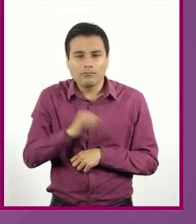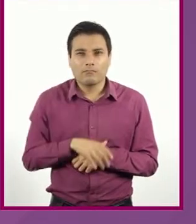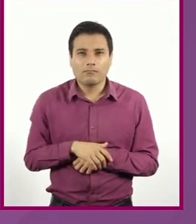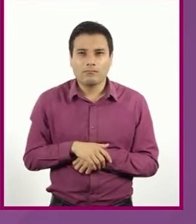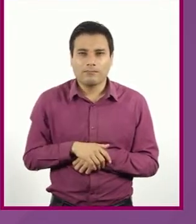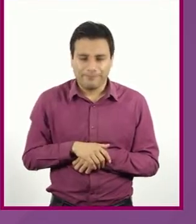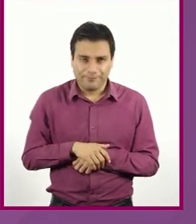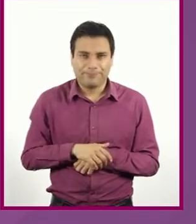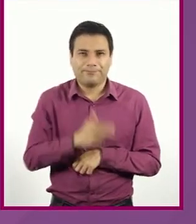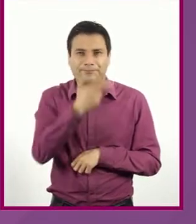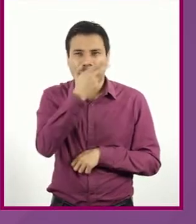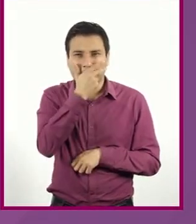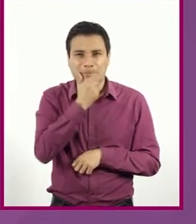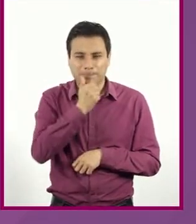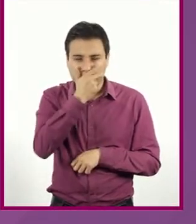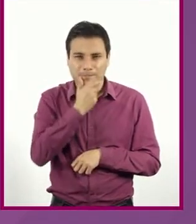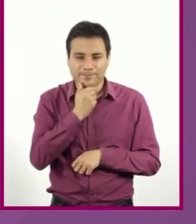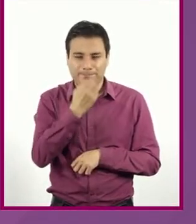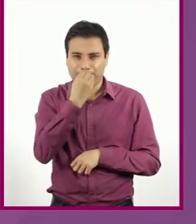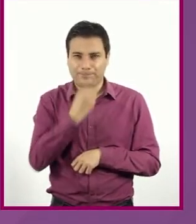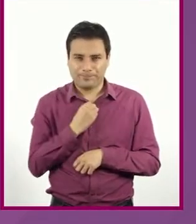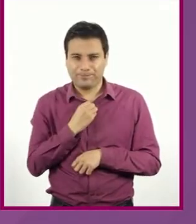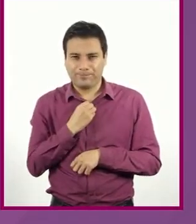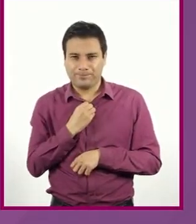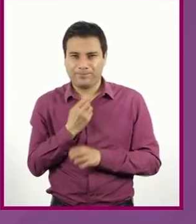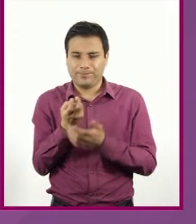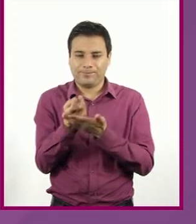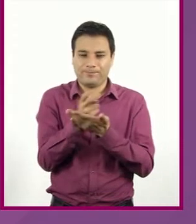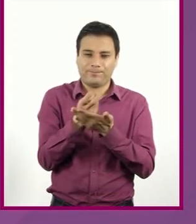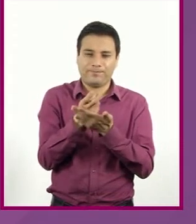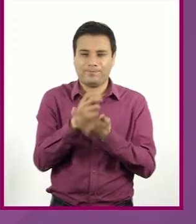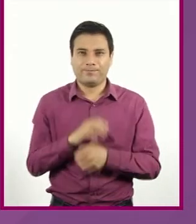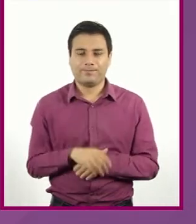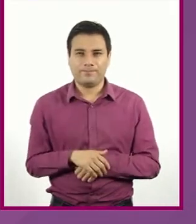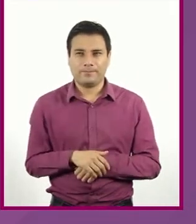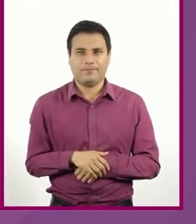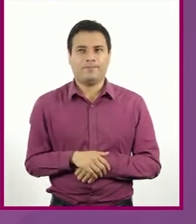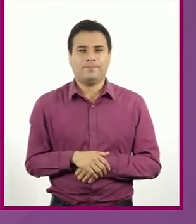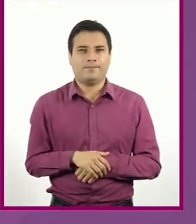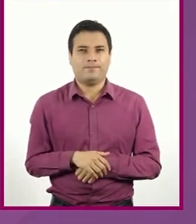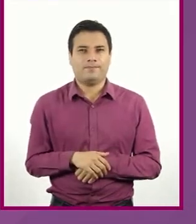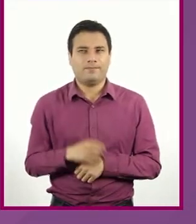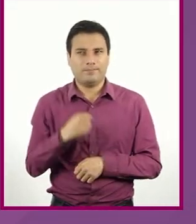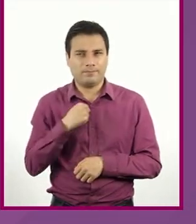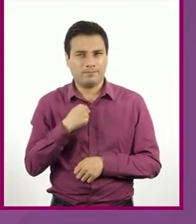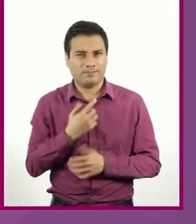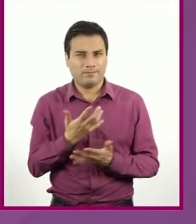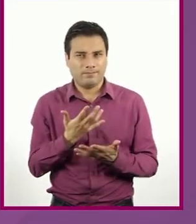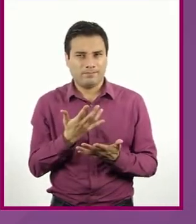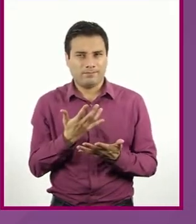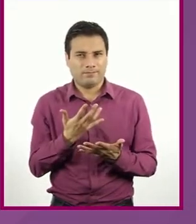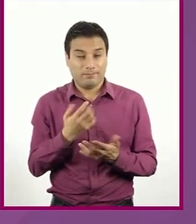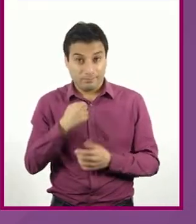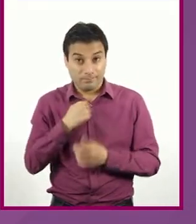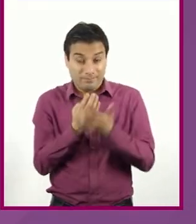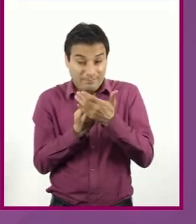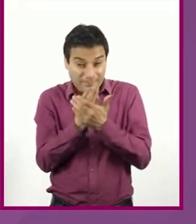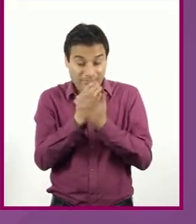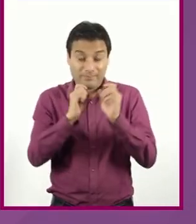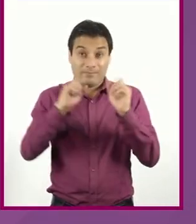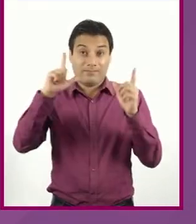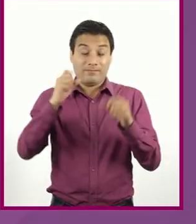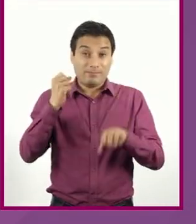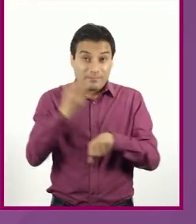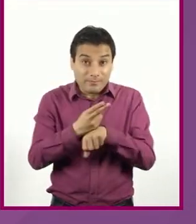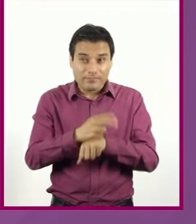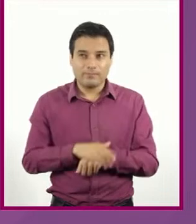a la posición de antes. Es madrugar tanto, pensó. Lo que lo idiotiza a uno. El hombre necesita